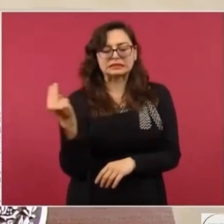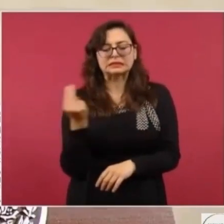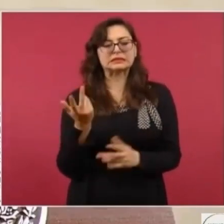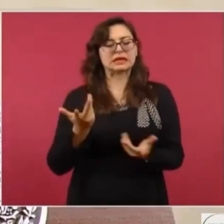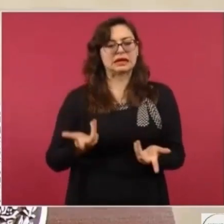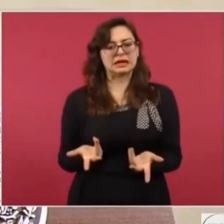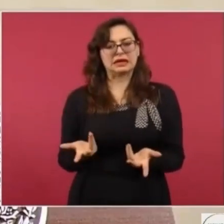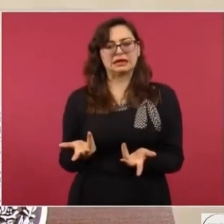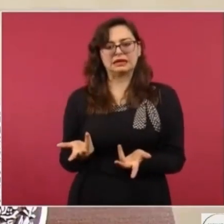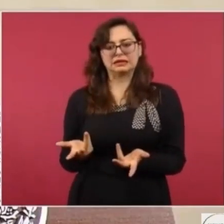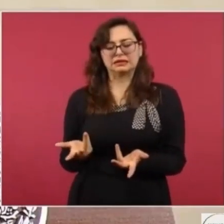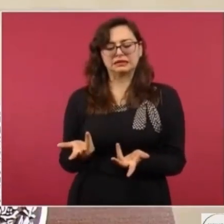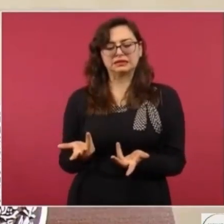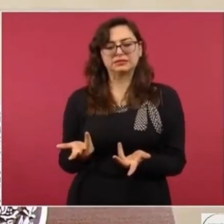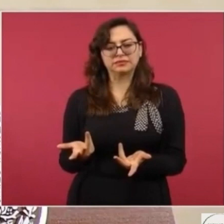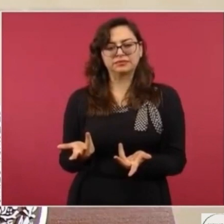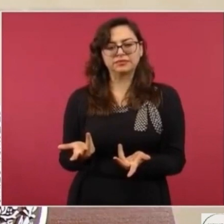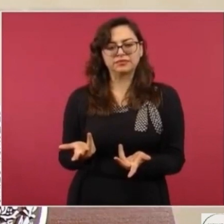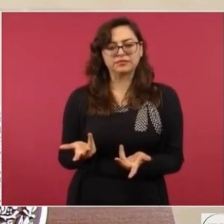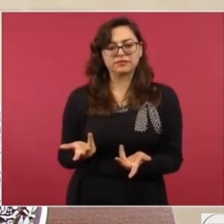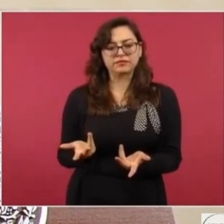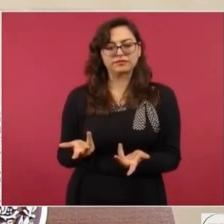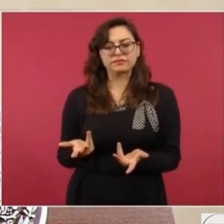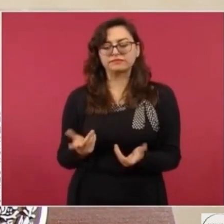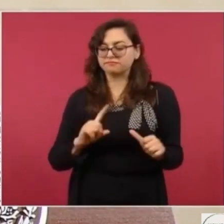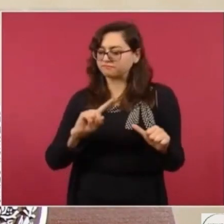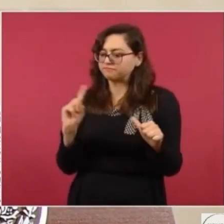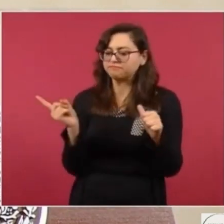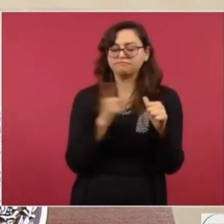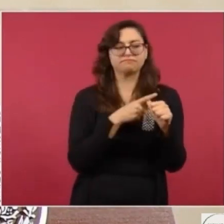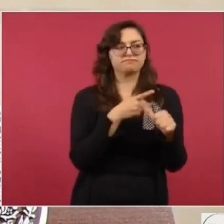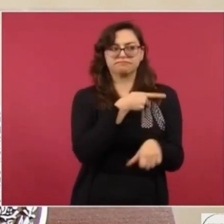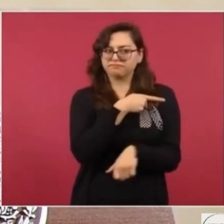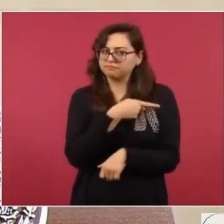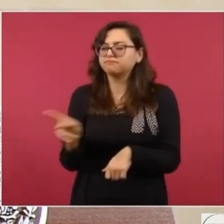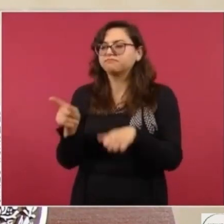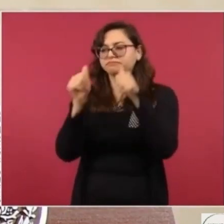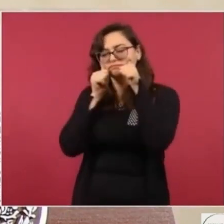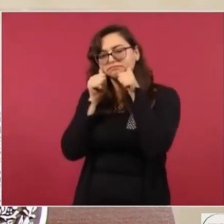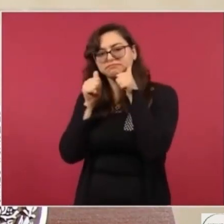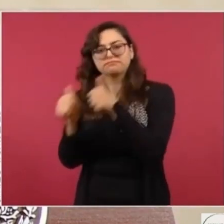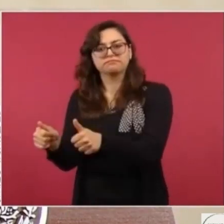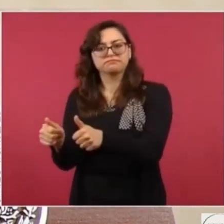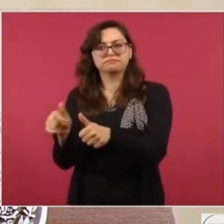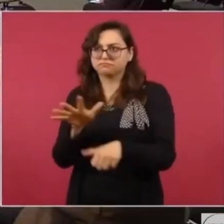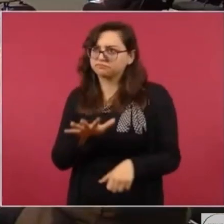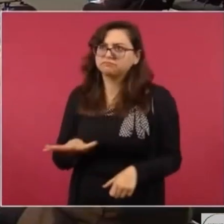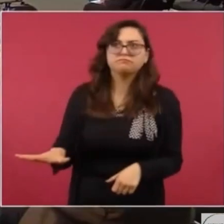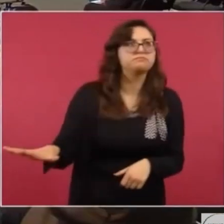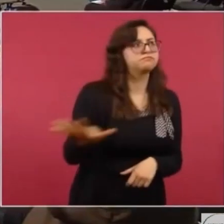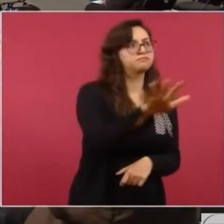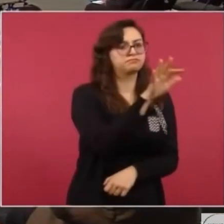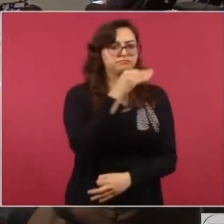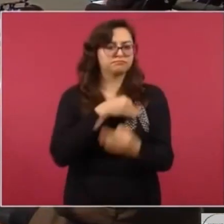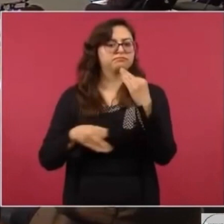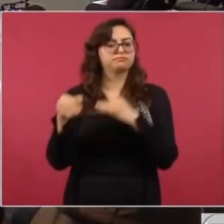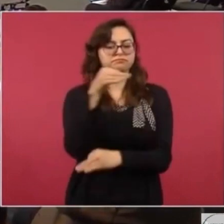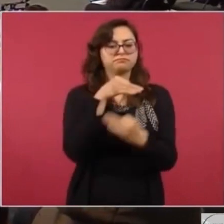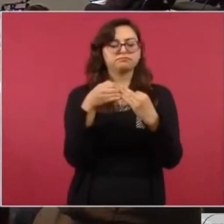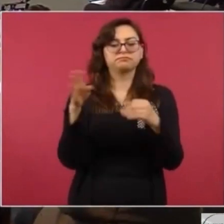Y estamos llevando a la práctica que por el bien de todos, primero los pobres. Bueno, pero no solo eso.